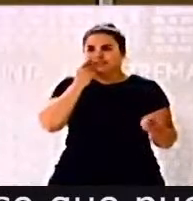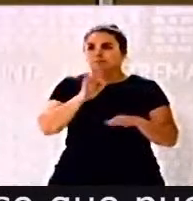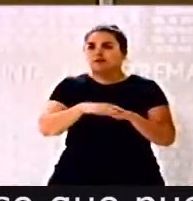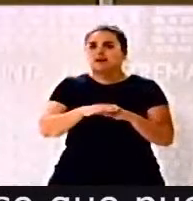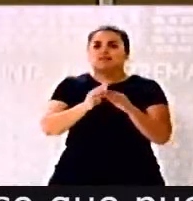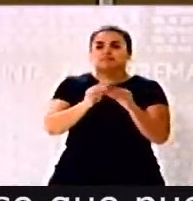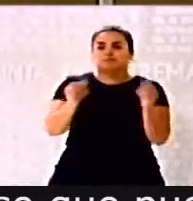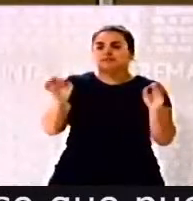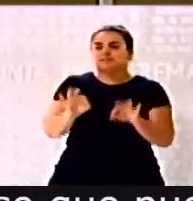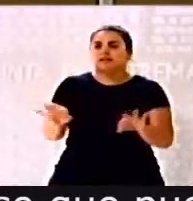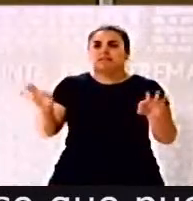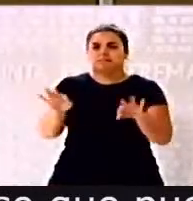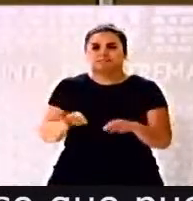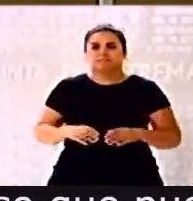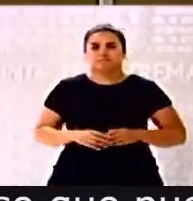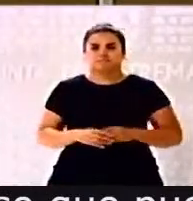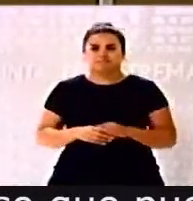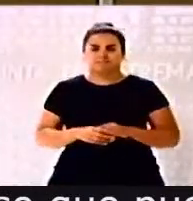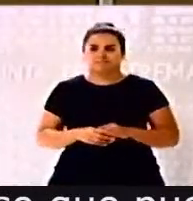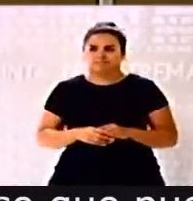escape ningún positivo, ¿no?